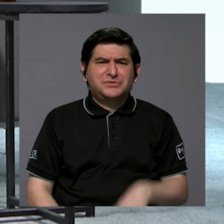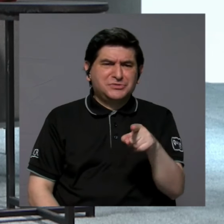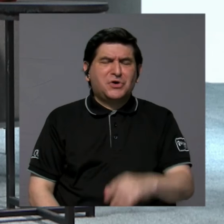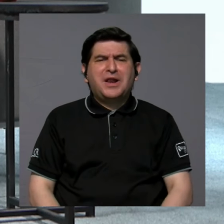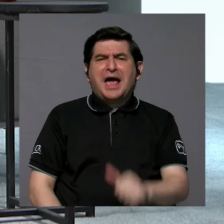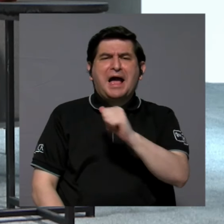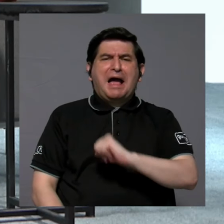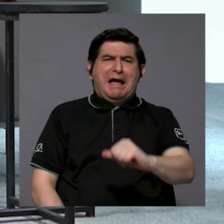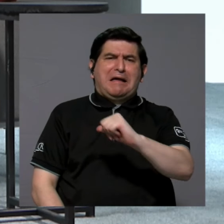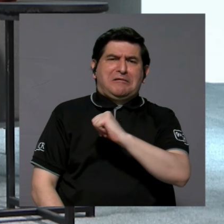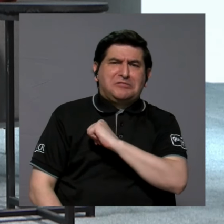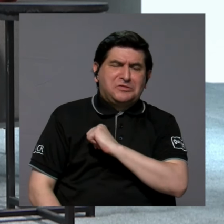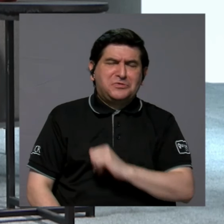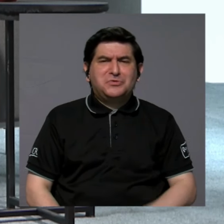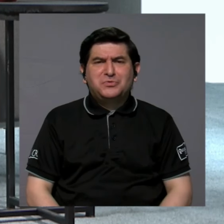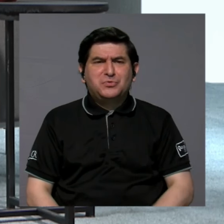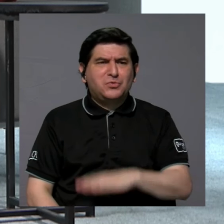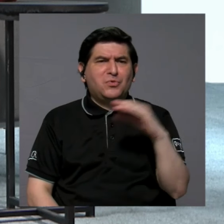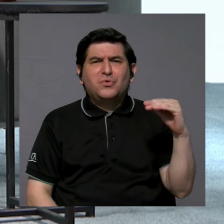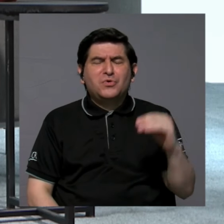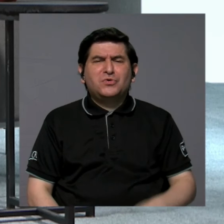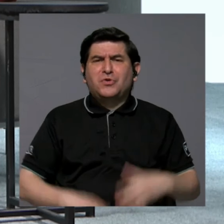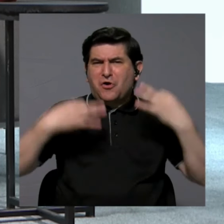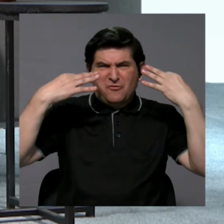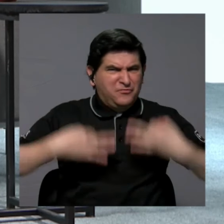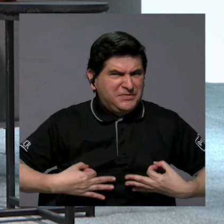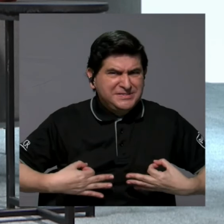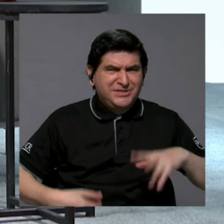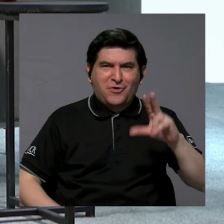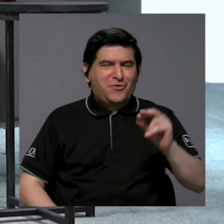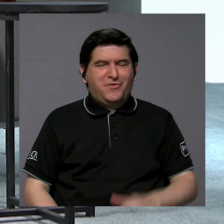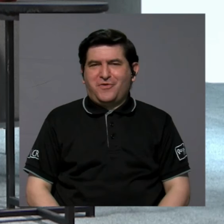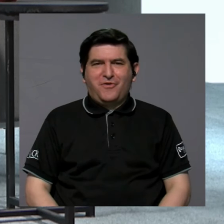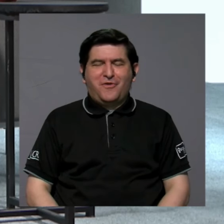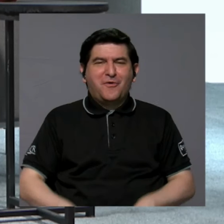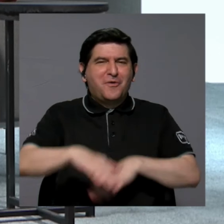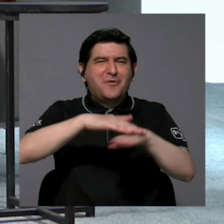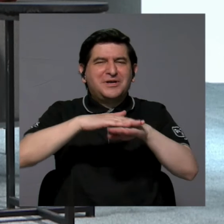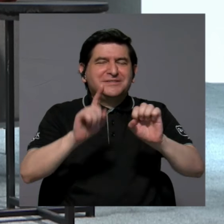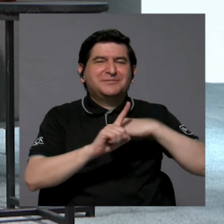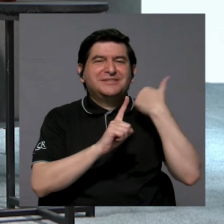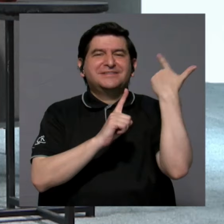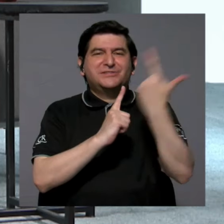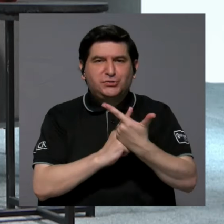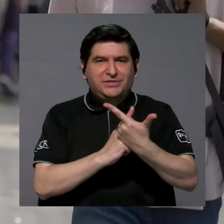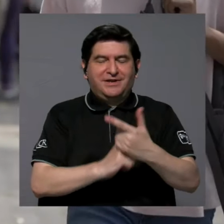la actitud, de lo físico, son fundamentalmente de lo